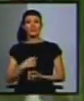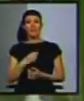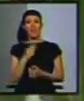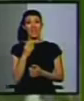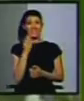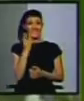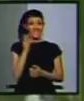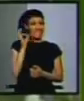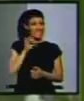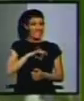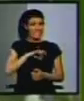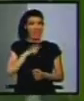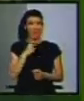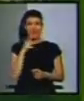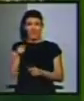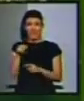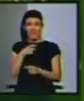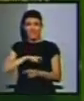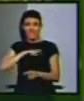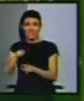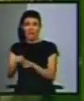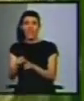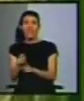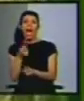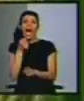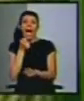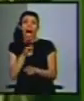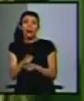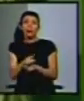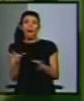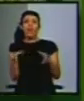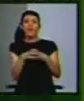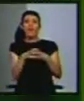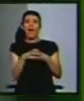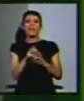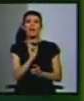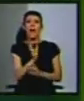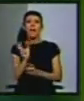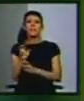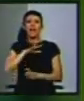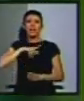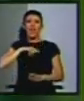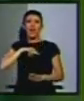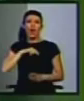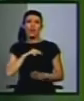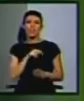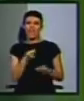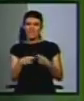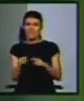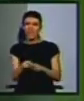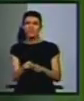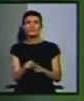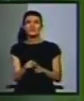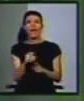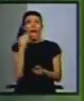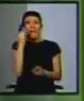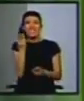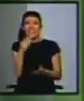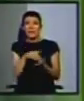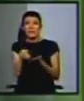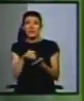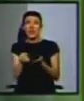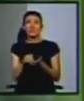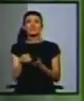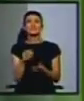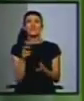Tres compatriotas detenidos en España están acusados de integrar una banda dedicada al asalto de joyerías. Robaron casi 3